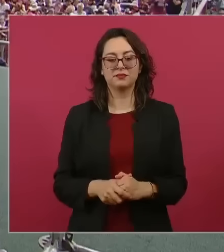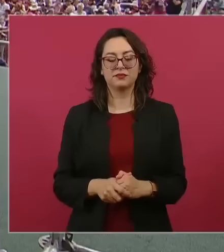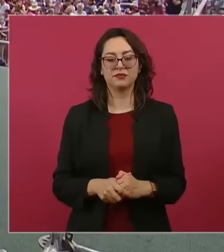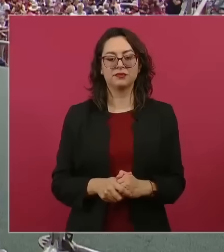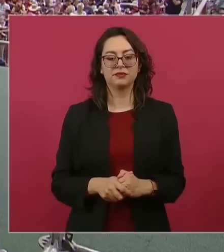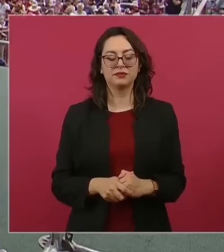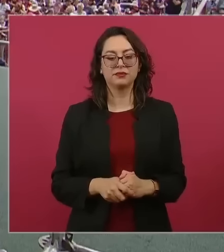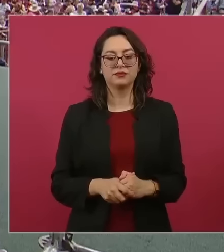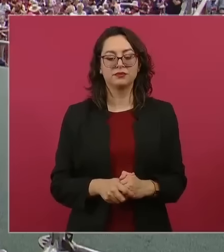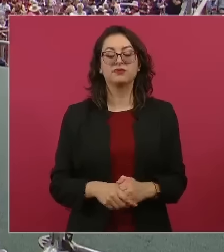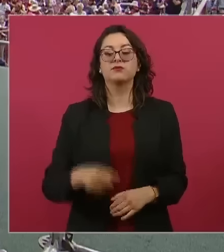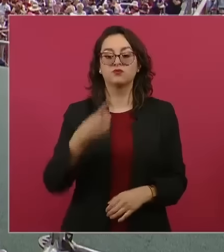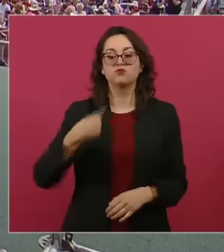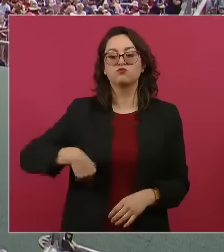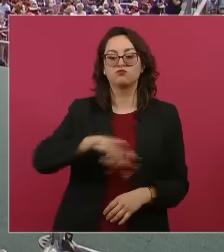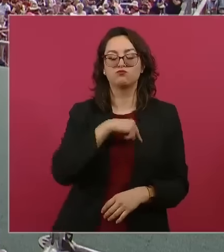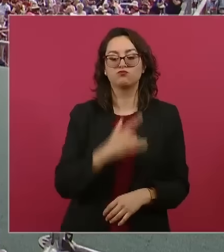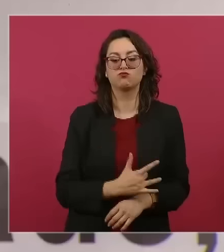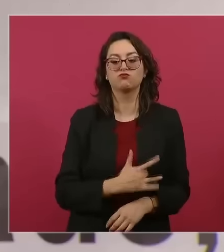Es un timbre de orgullo